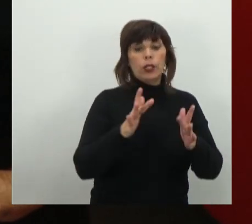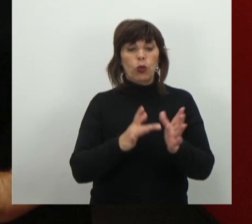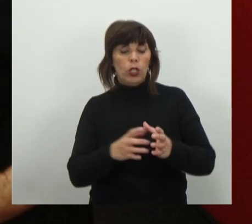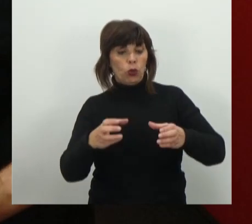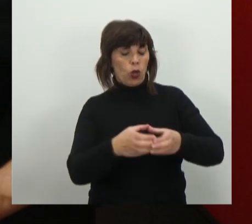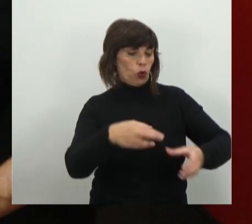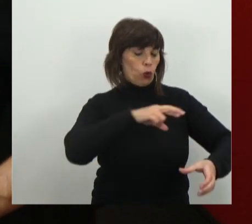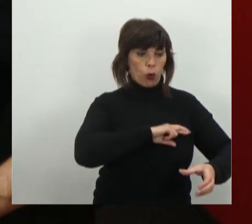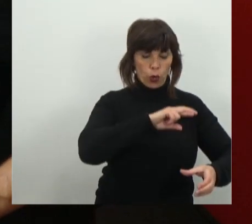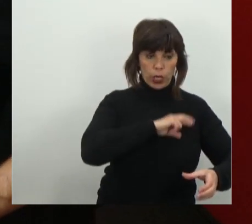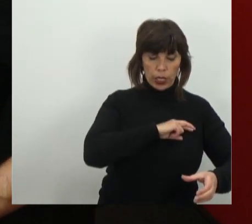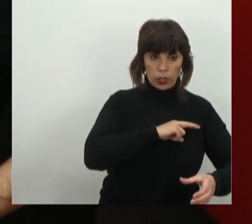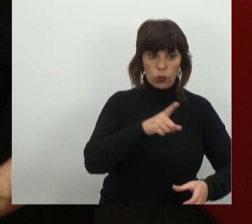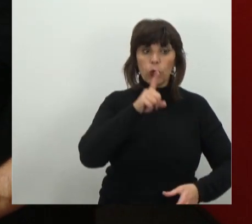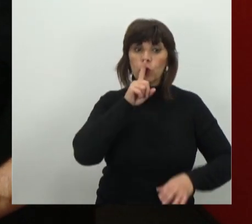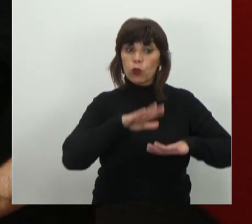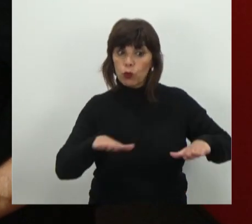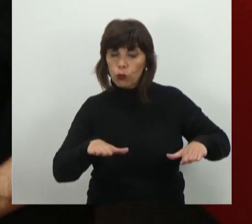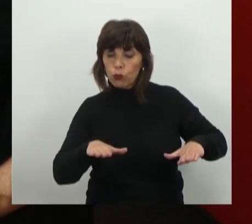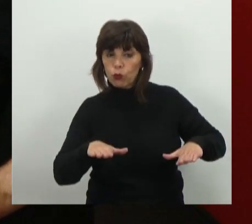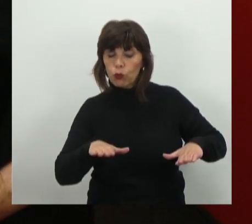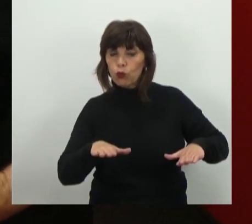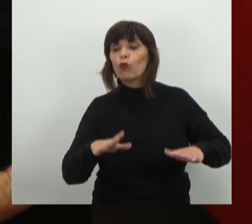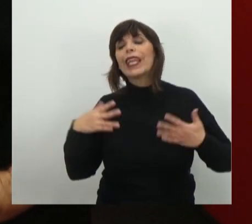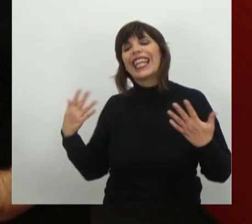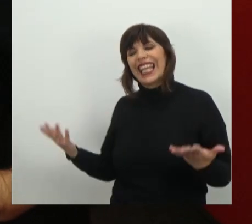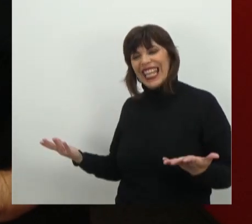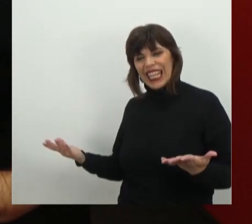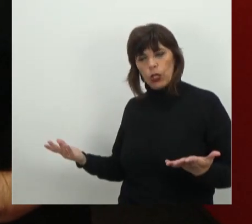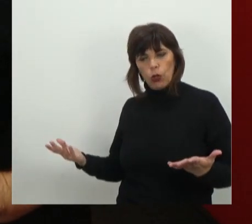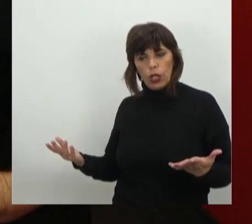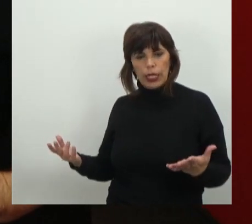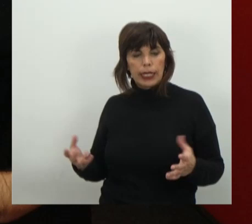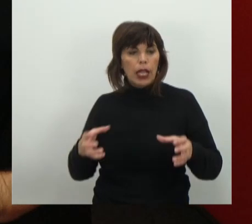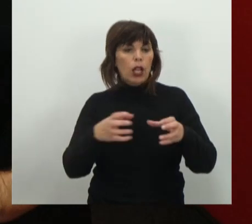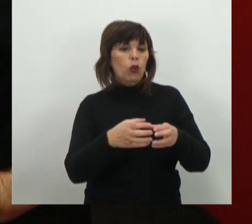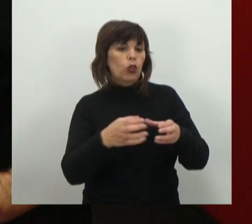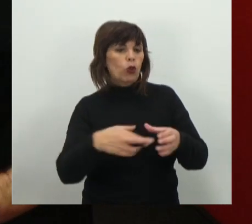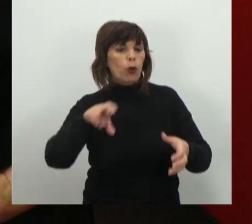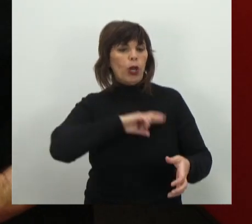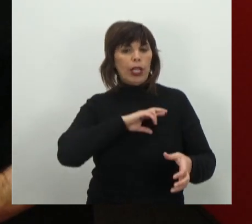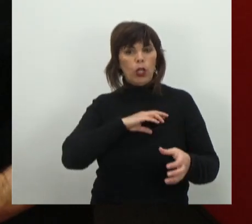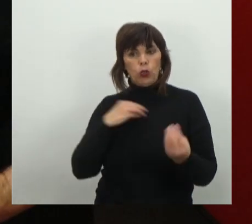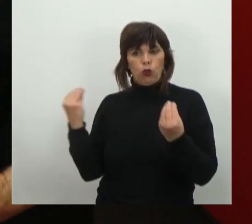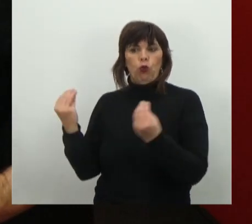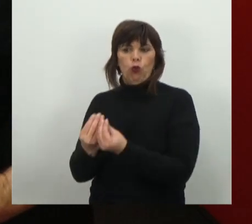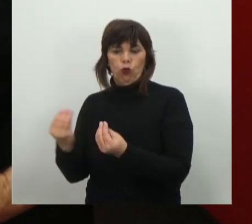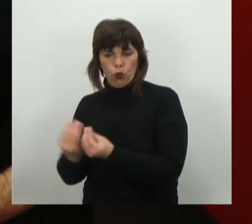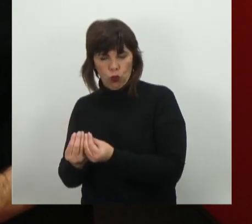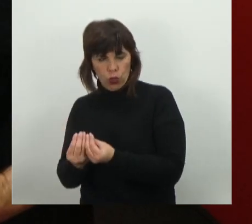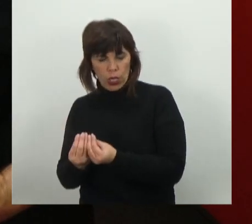juntaron juntos y ellos hicieron un plan. Y uno de ellos, intérprete de la ley, preguntó para tentarle, ¿has